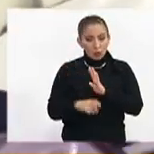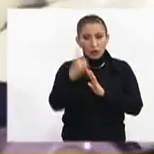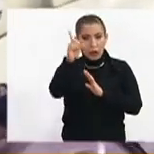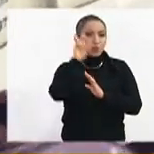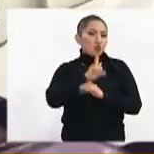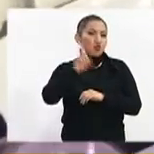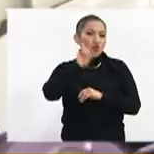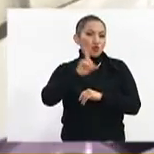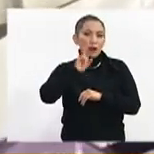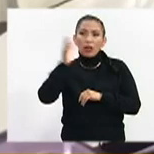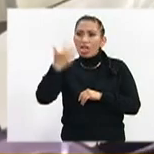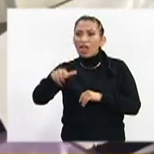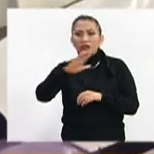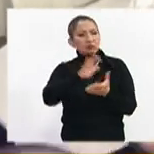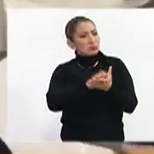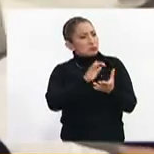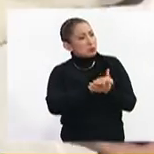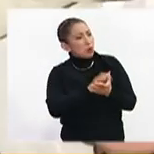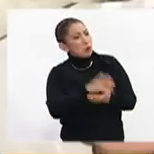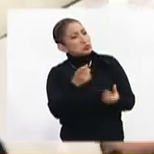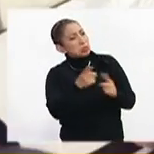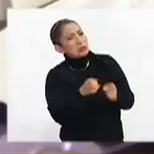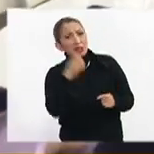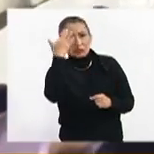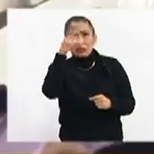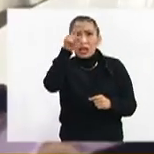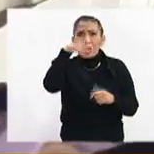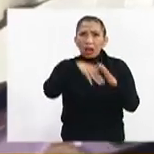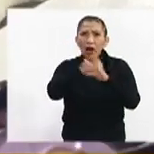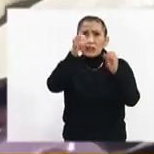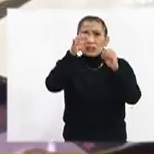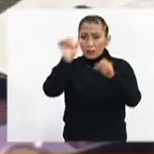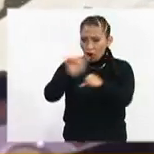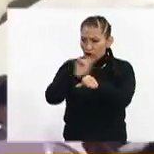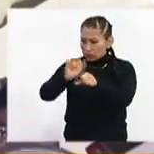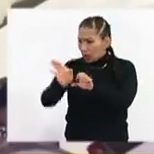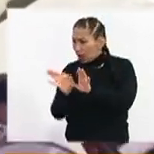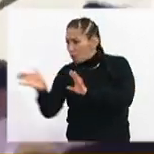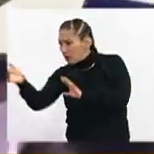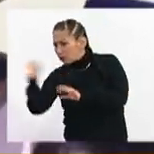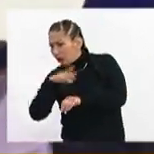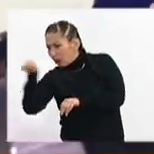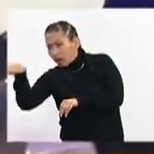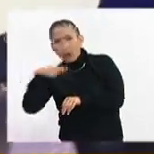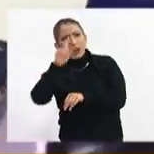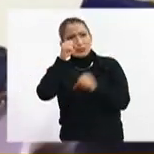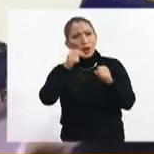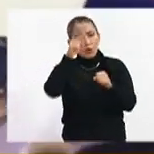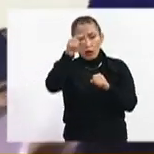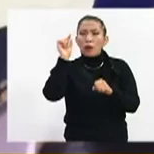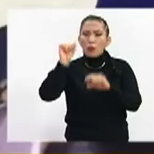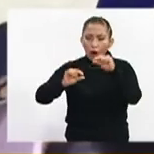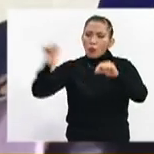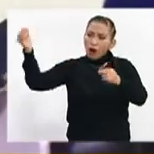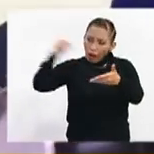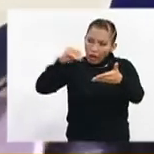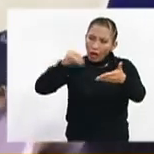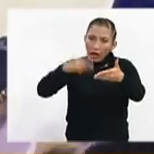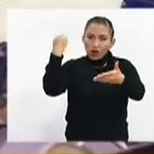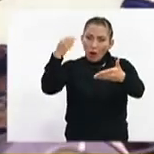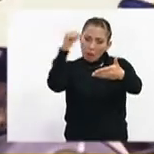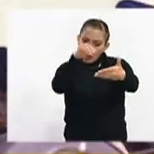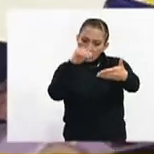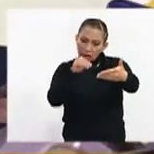una mujer que estaba buscando a su marido y que sabía que estaba aquí porque encontró el coche aquí a la vuelta, y esa es la manera como se ha venido